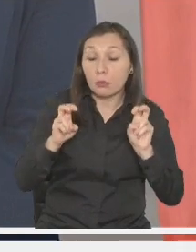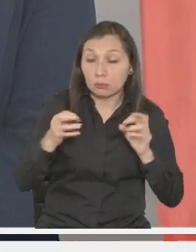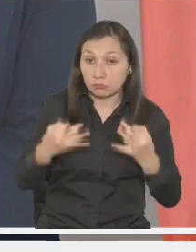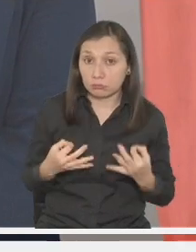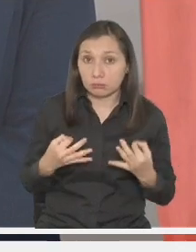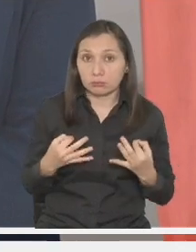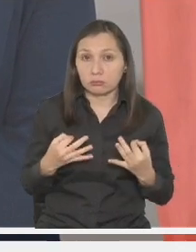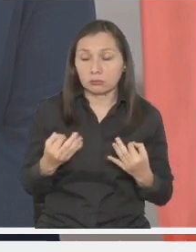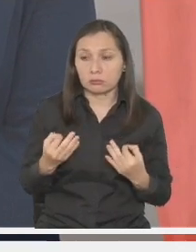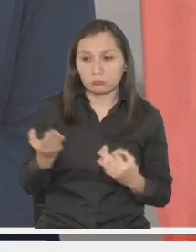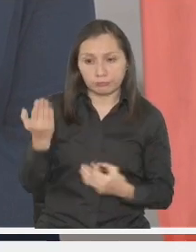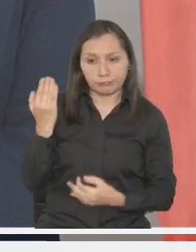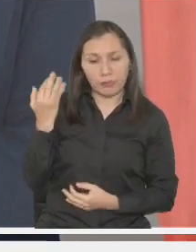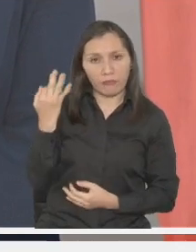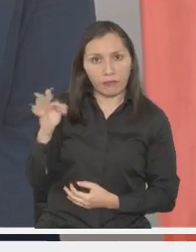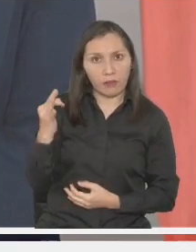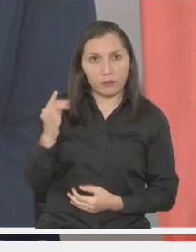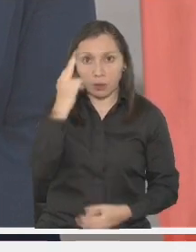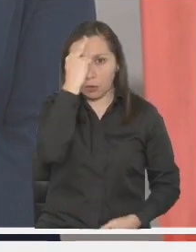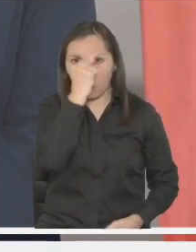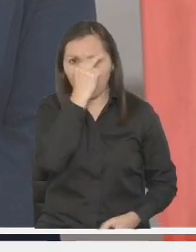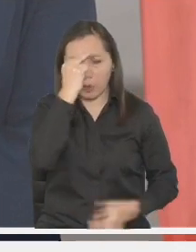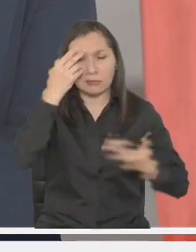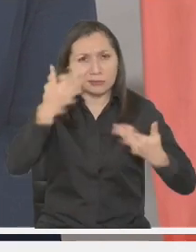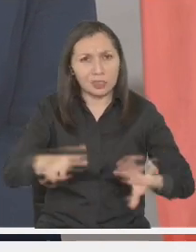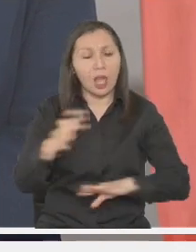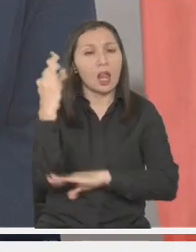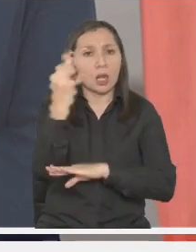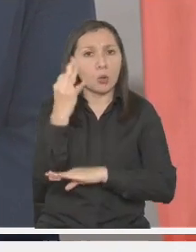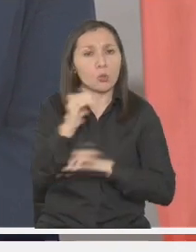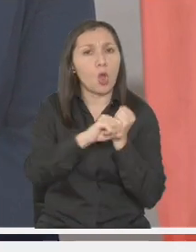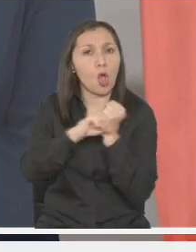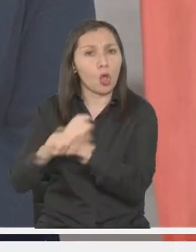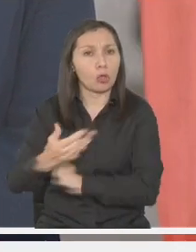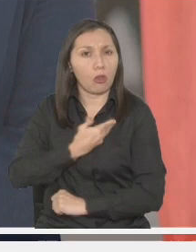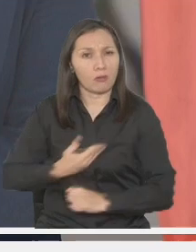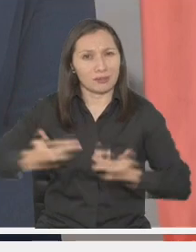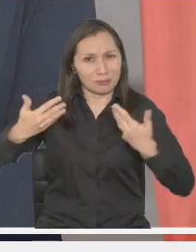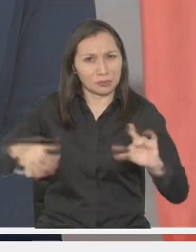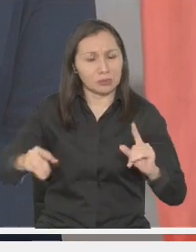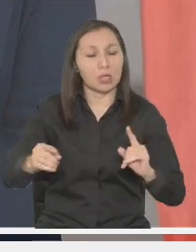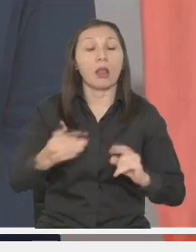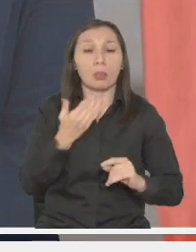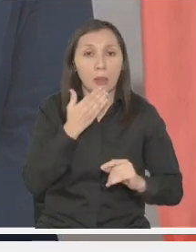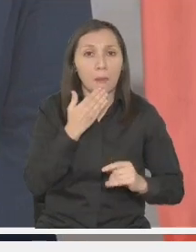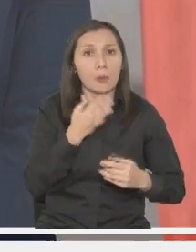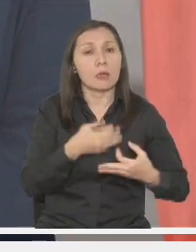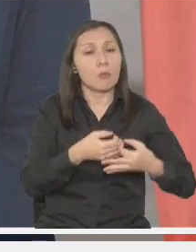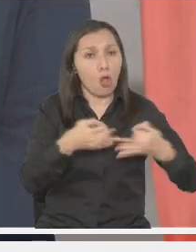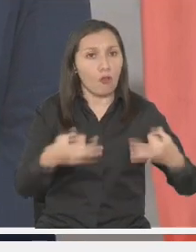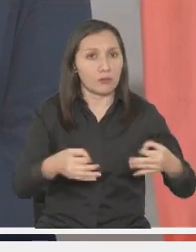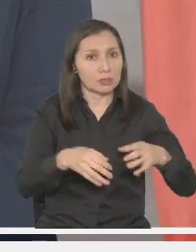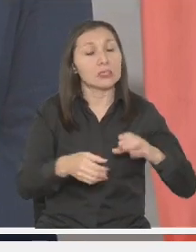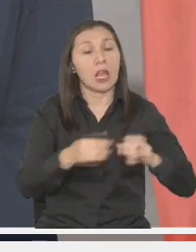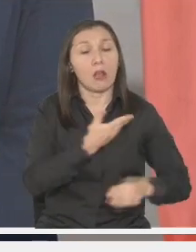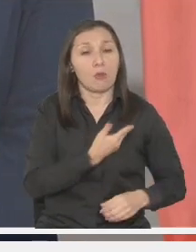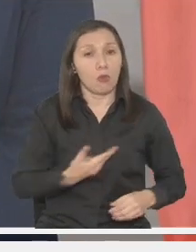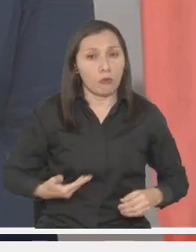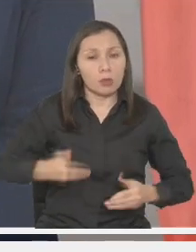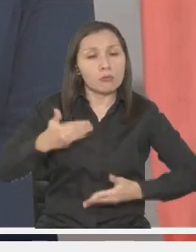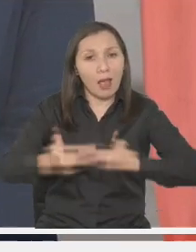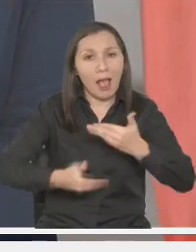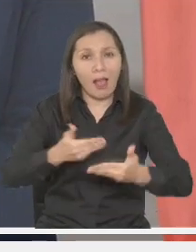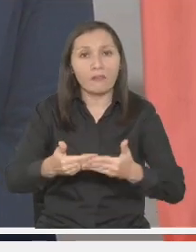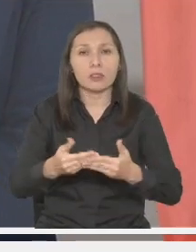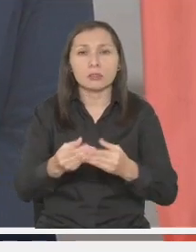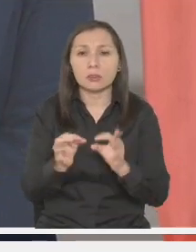hecho, durante febrero y marzo hemos sostenido reuniones con la oposición y también las fuerzas oficialistas para avanzar en